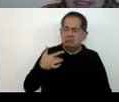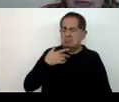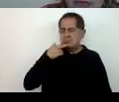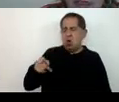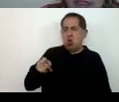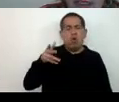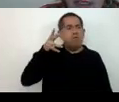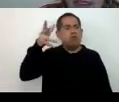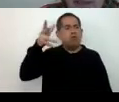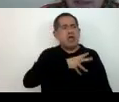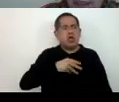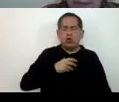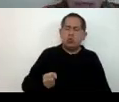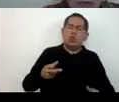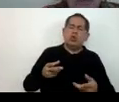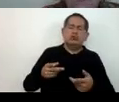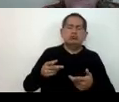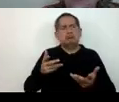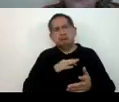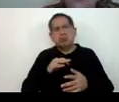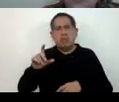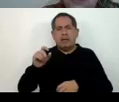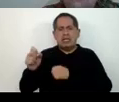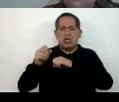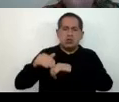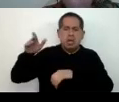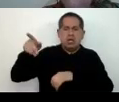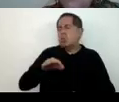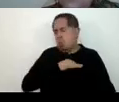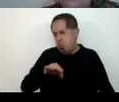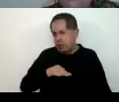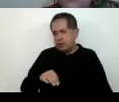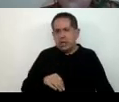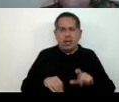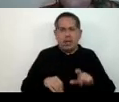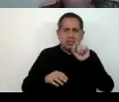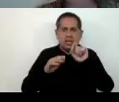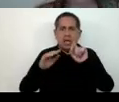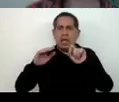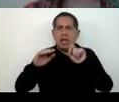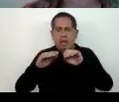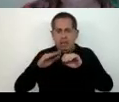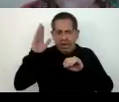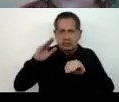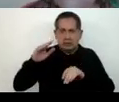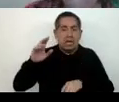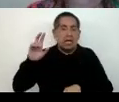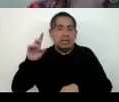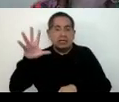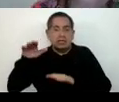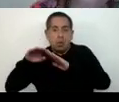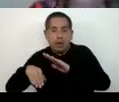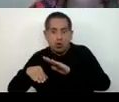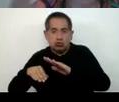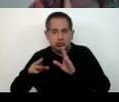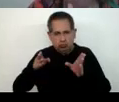tener hijos es mayor de 20 años y menor de 35, ya que existe un riesgo reproductivo cuando